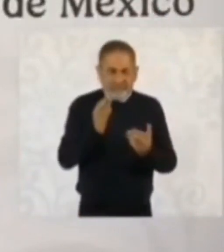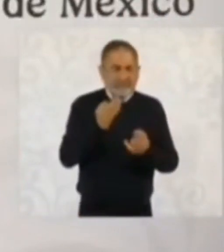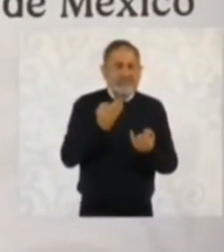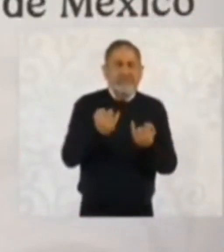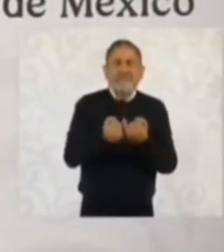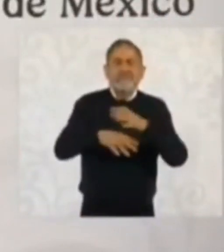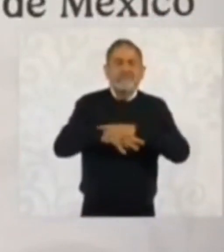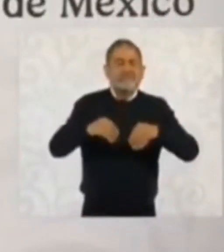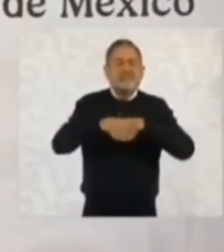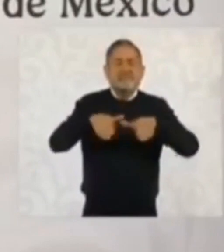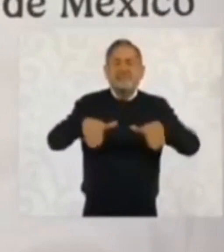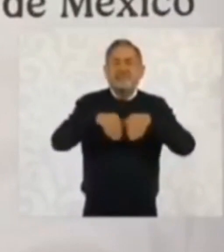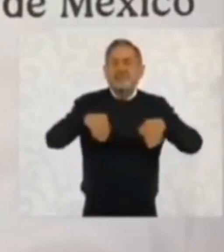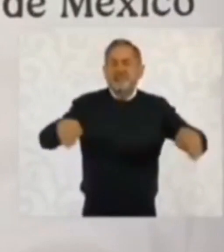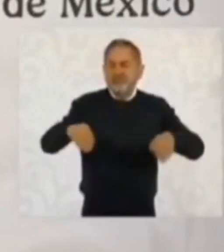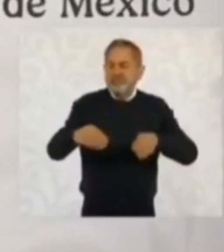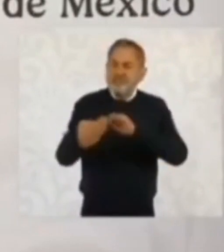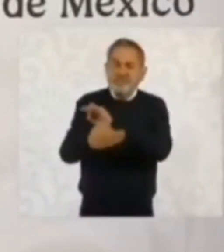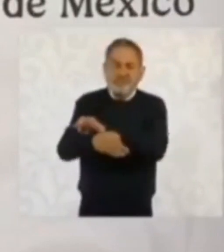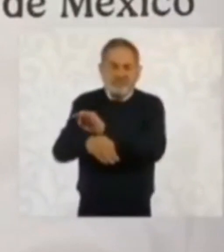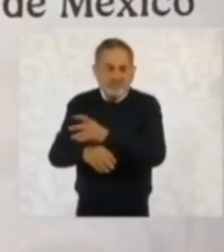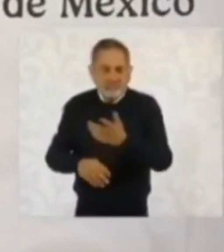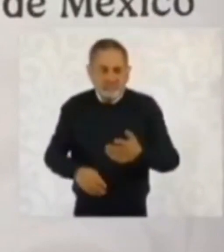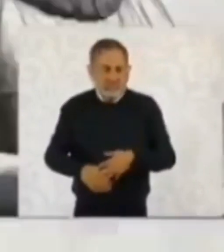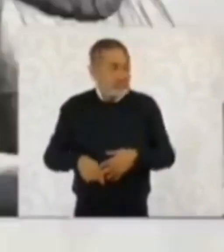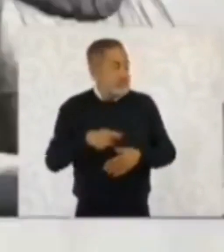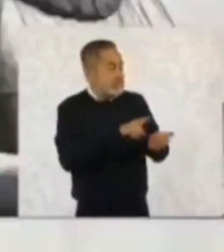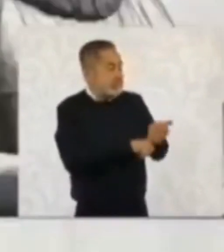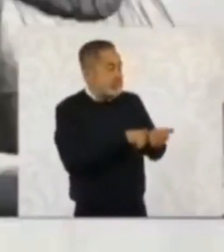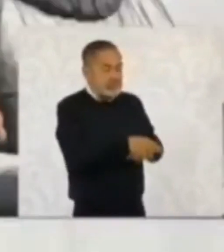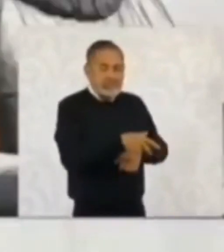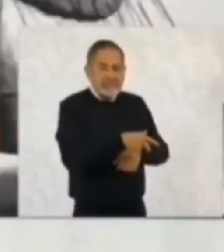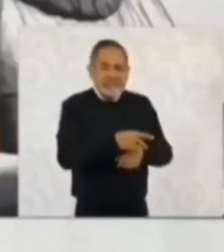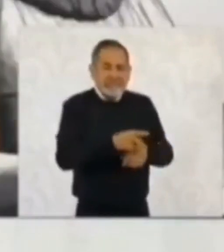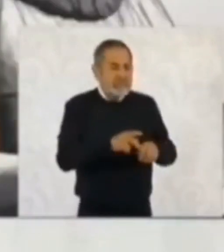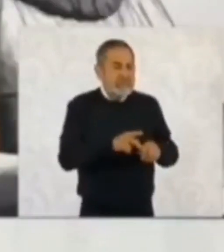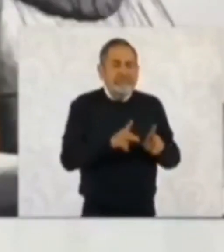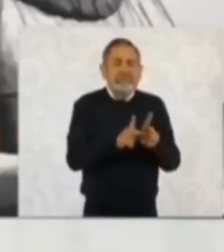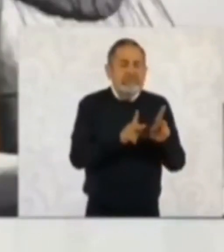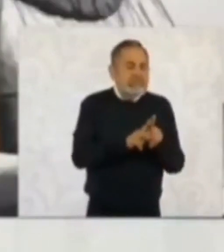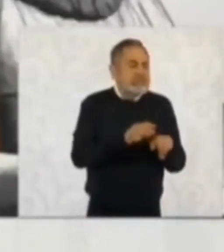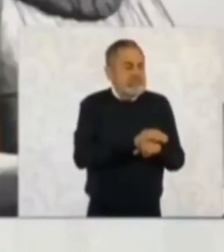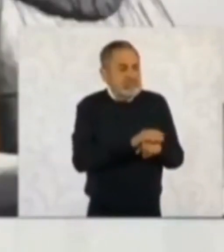amigo del primo del hermano que lo propuso en la supuesta carrera judicial.